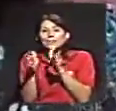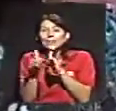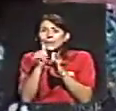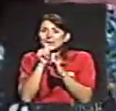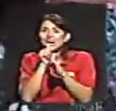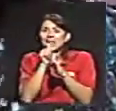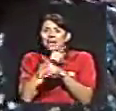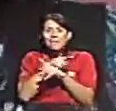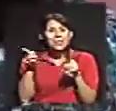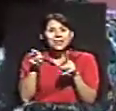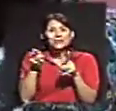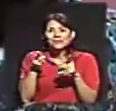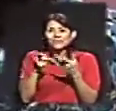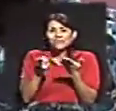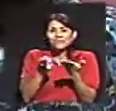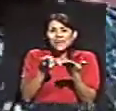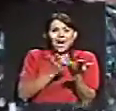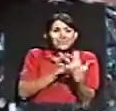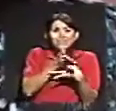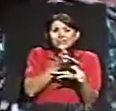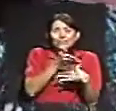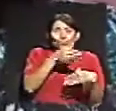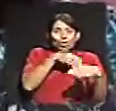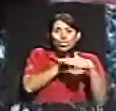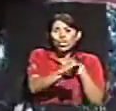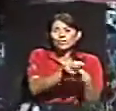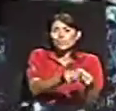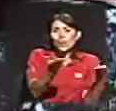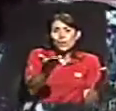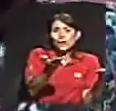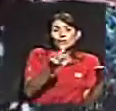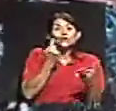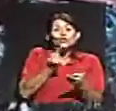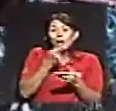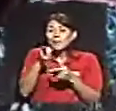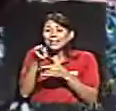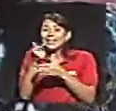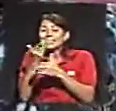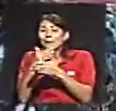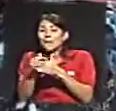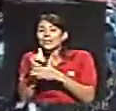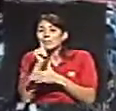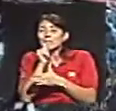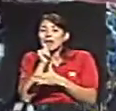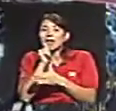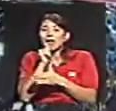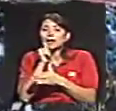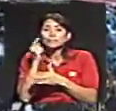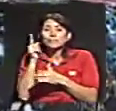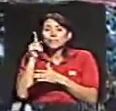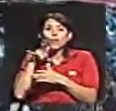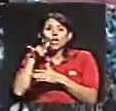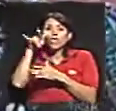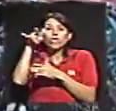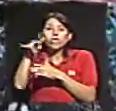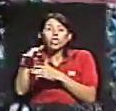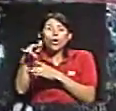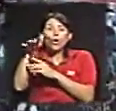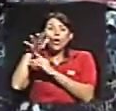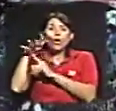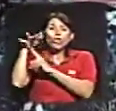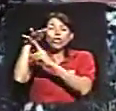tiene acceso. Uh-huh. Tendría que ser acceso aéreo, digámoslo así, ¿verdad? No tiene uh-huh. acceso terrestre. Y entonces no